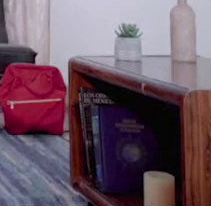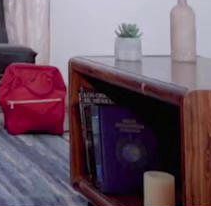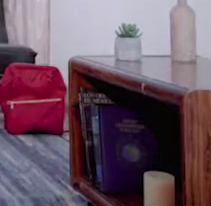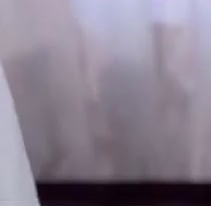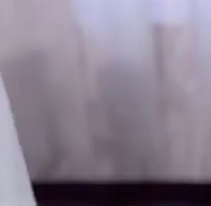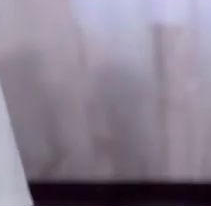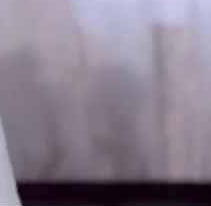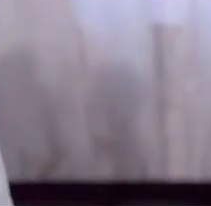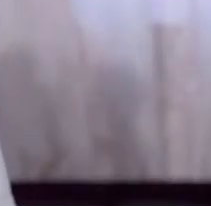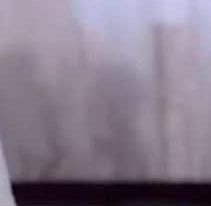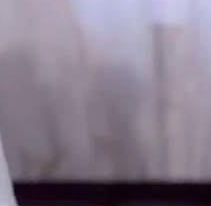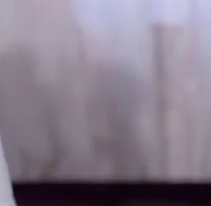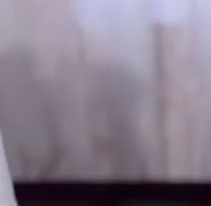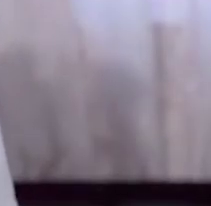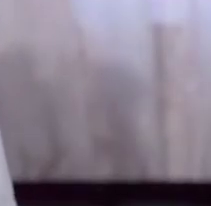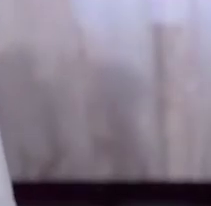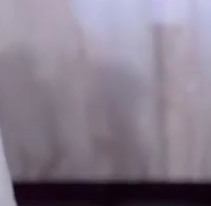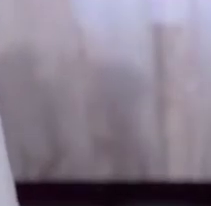¡Gracias!